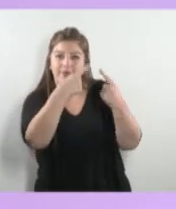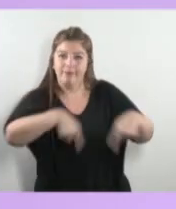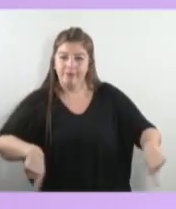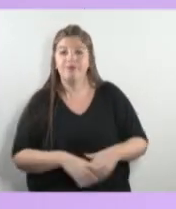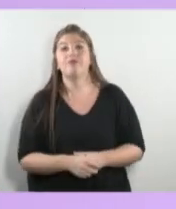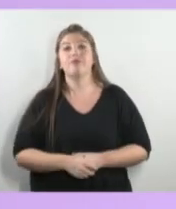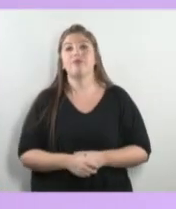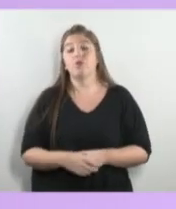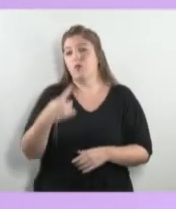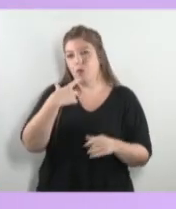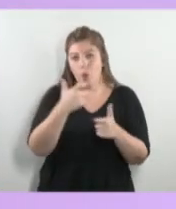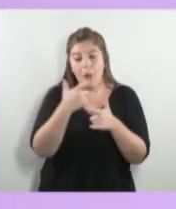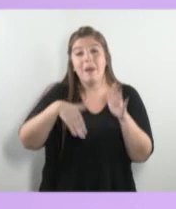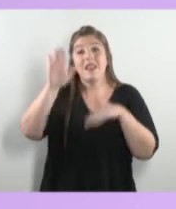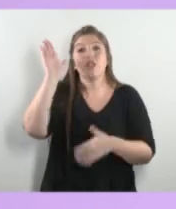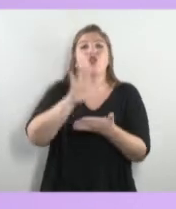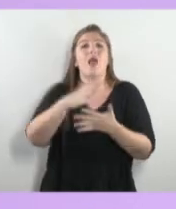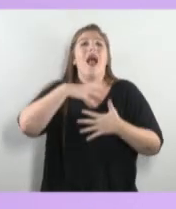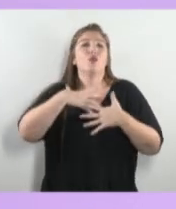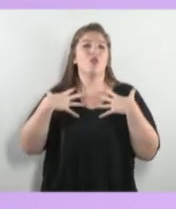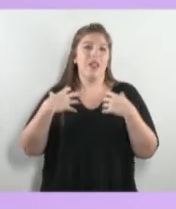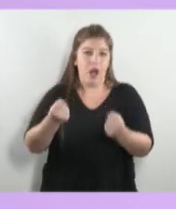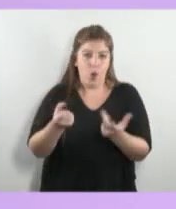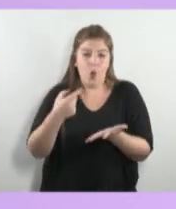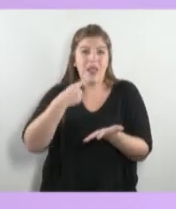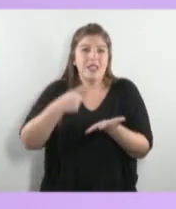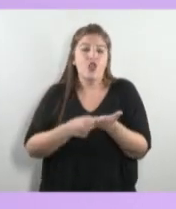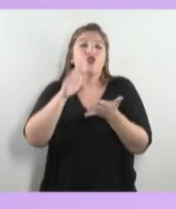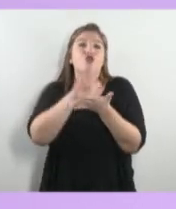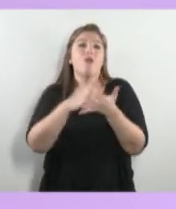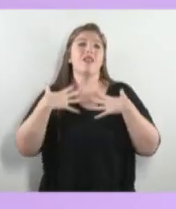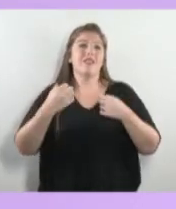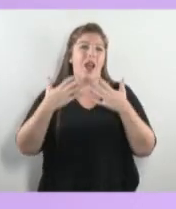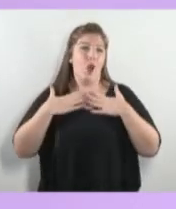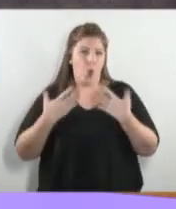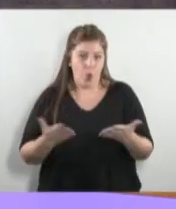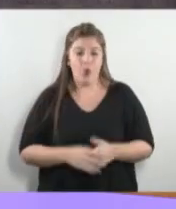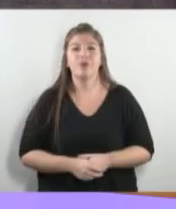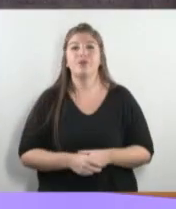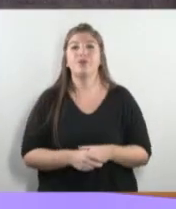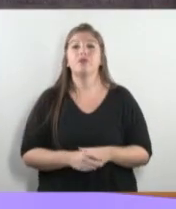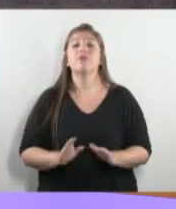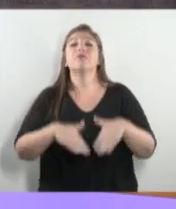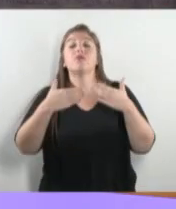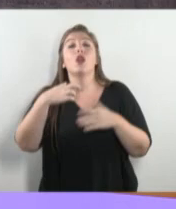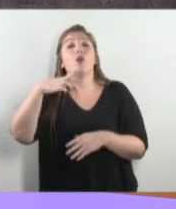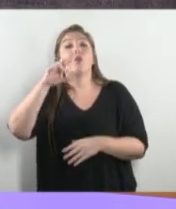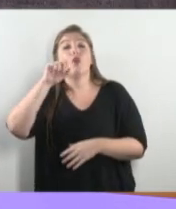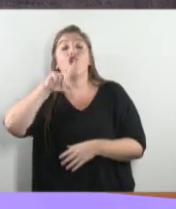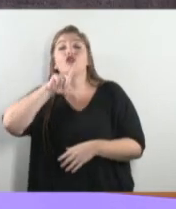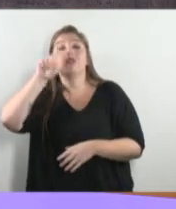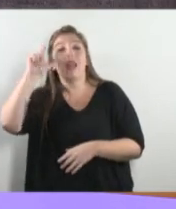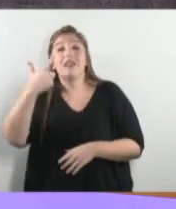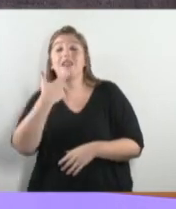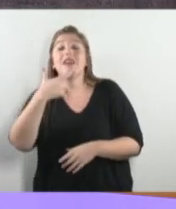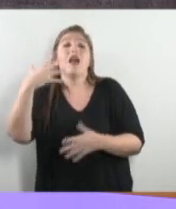en relación a actitudes de salud, ¿no? A decisiones en relación a la salud. Perfecto. O sea que las proteínas ayudan a mantener